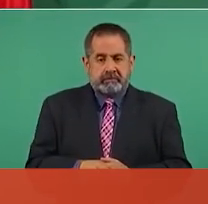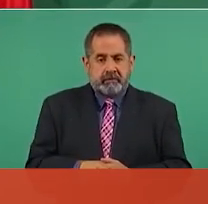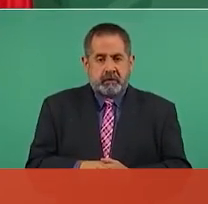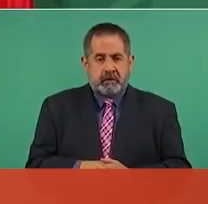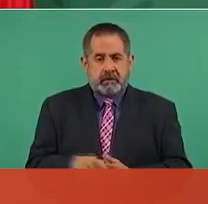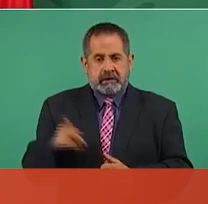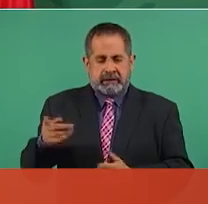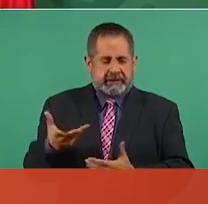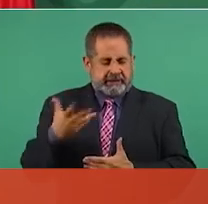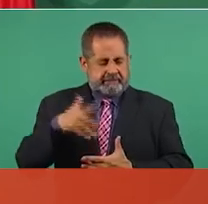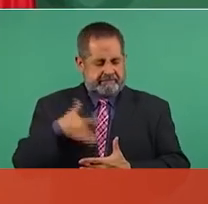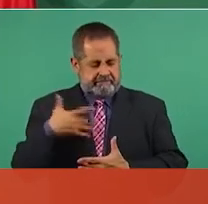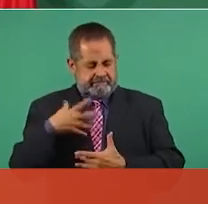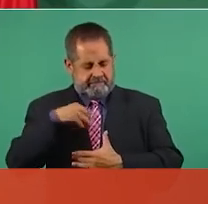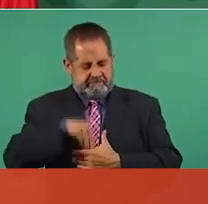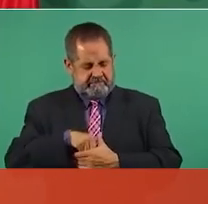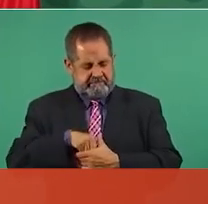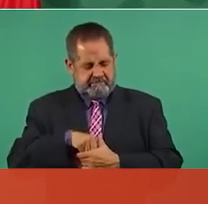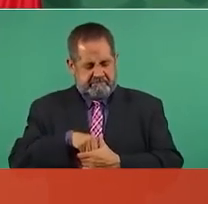internalizó